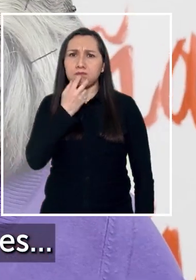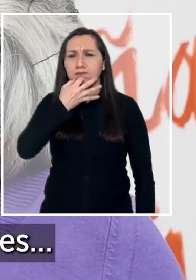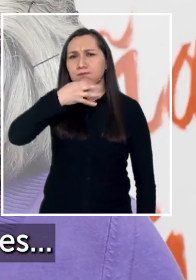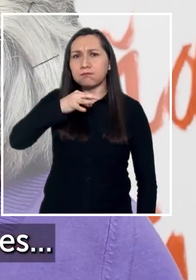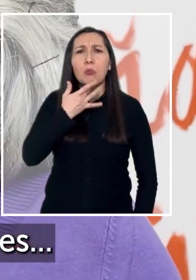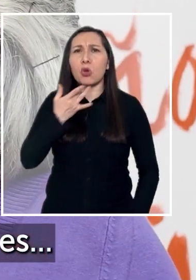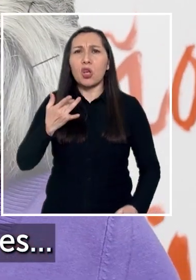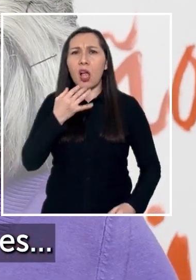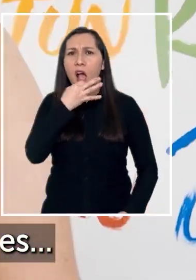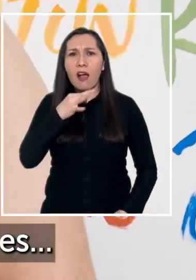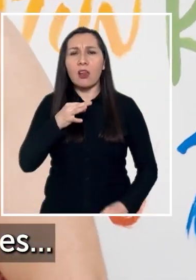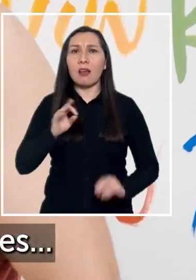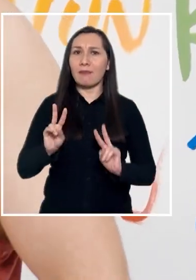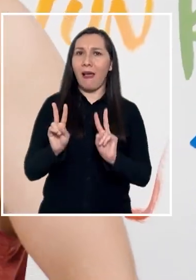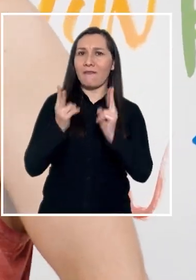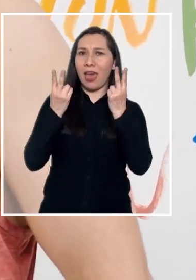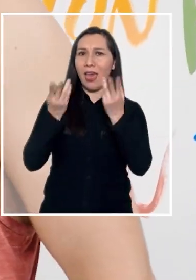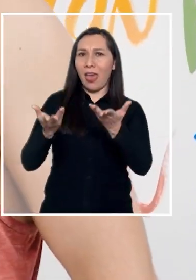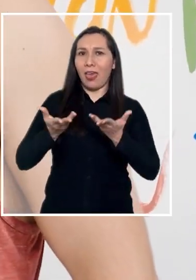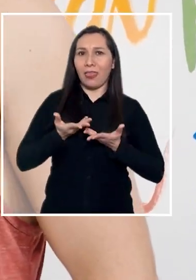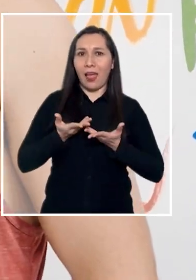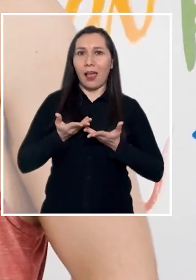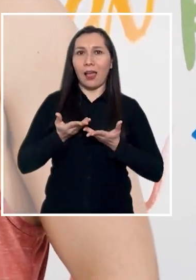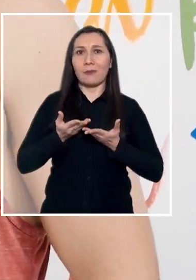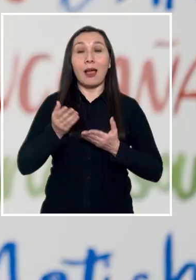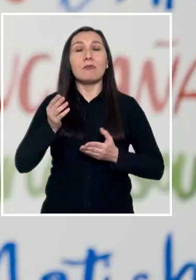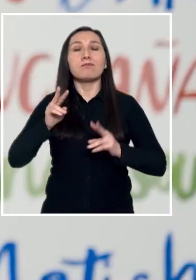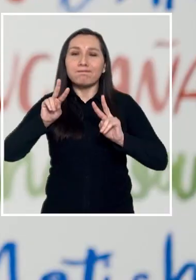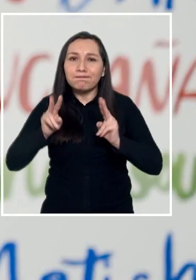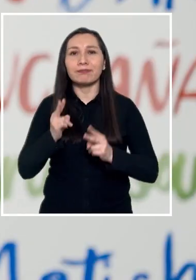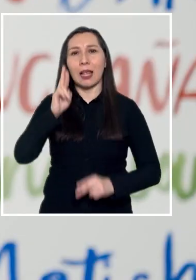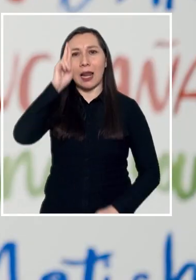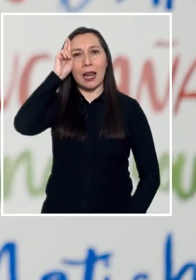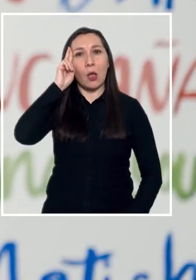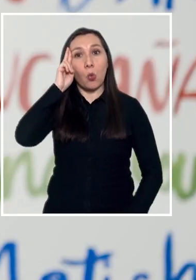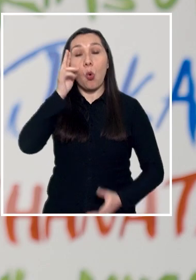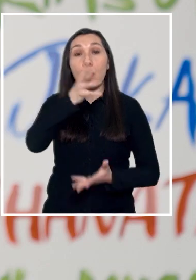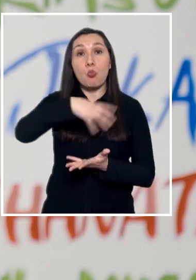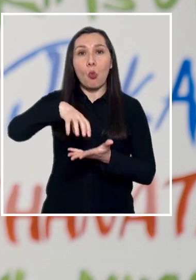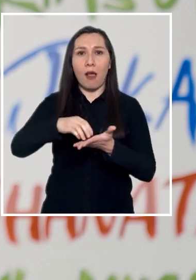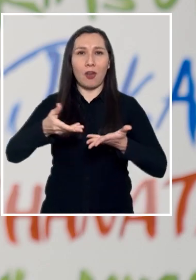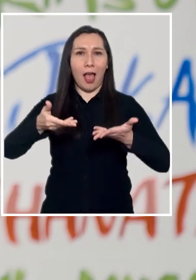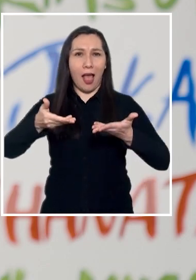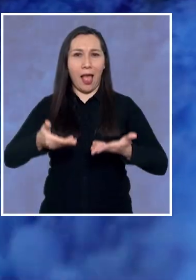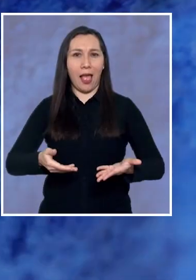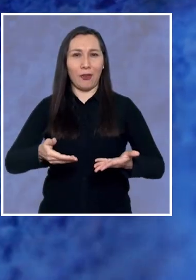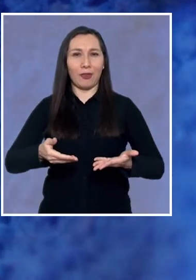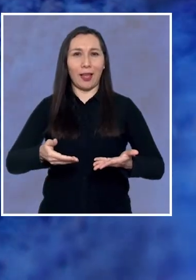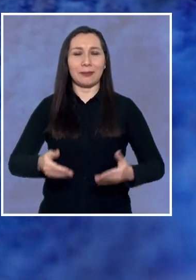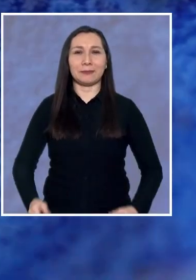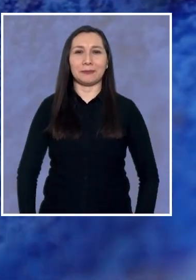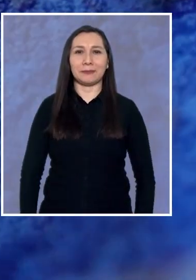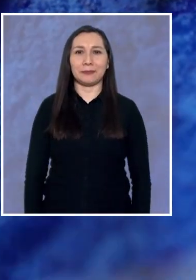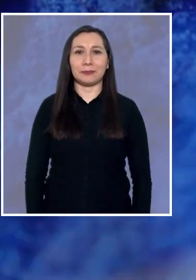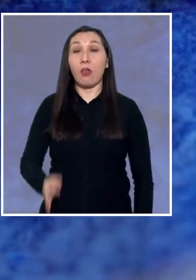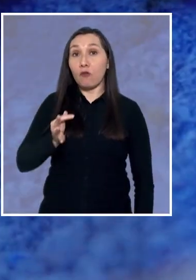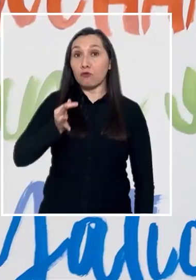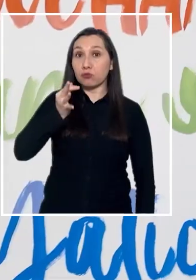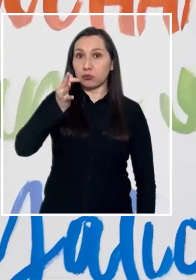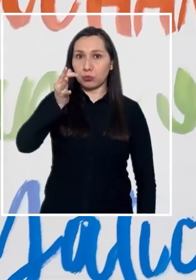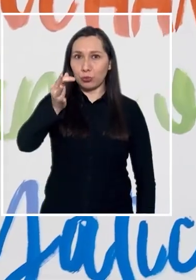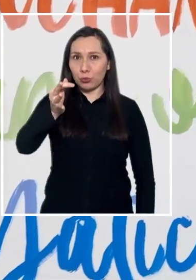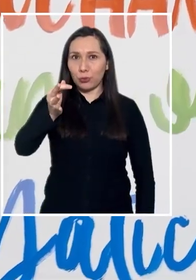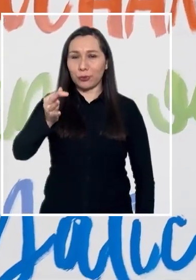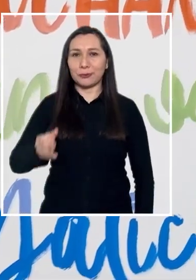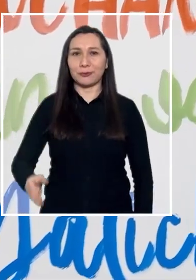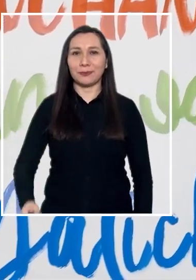Arsusiñanaka puniraquispawa wali. Jacaña. Tuculpando mu. Jau de taji. Y ahora no a.